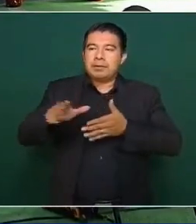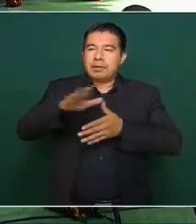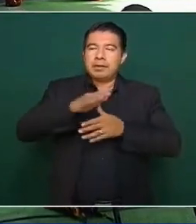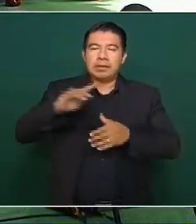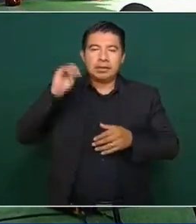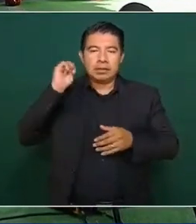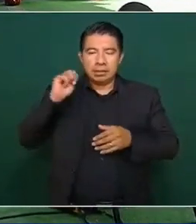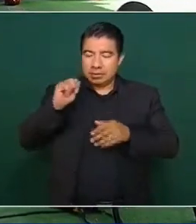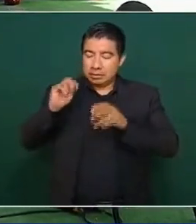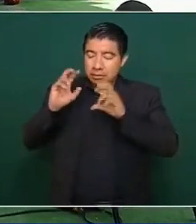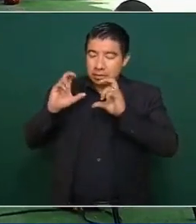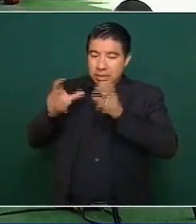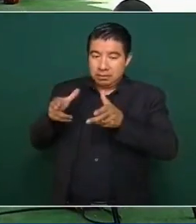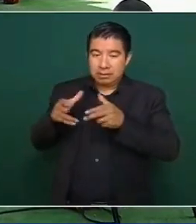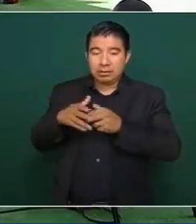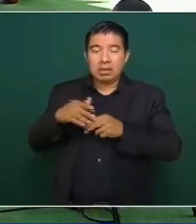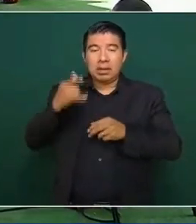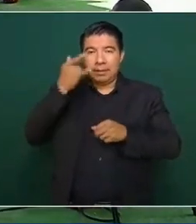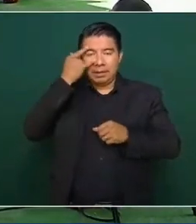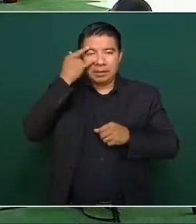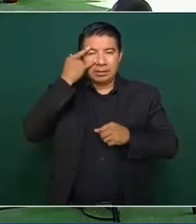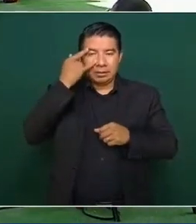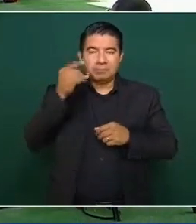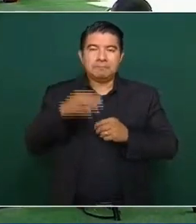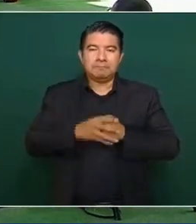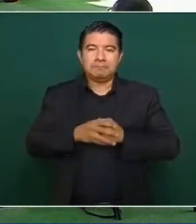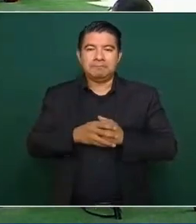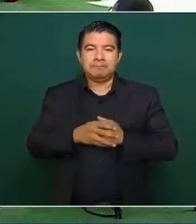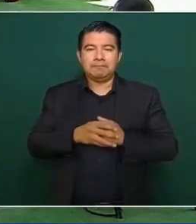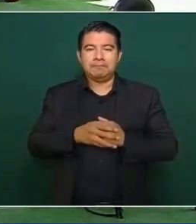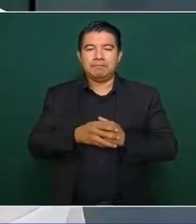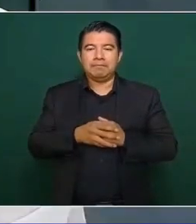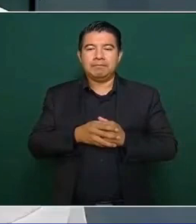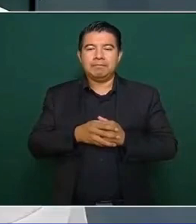Tabasco, en Chiapas, en Campeche.